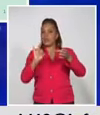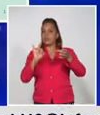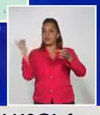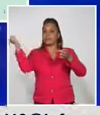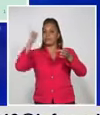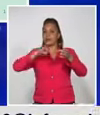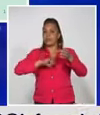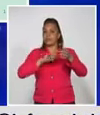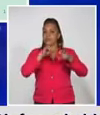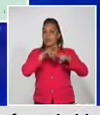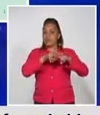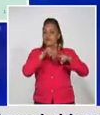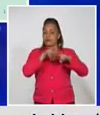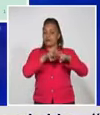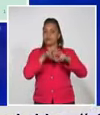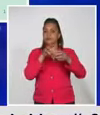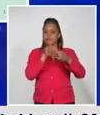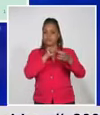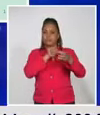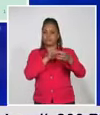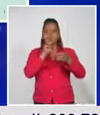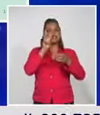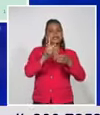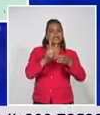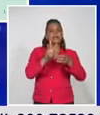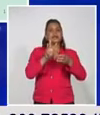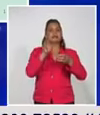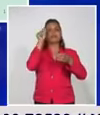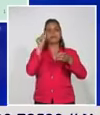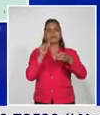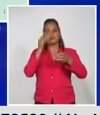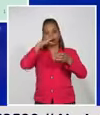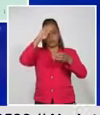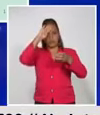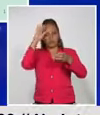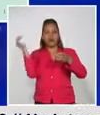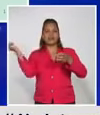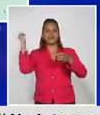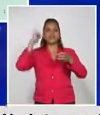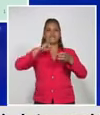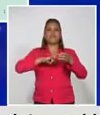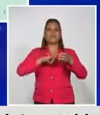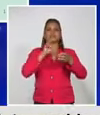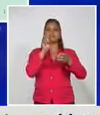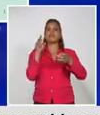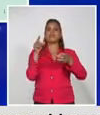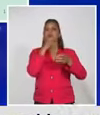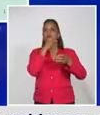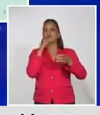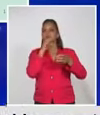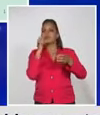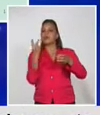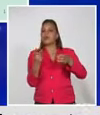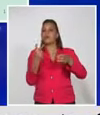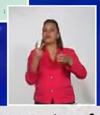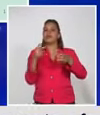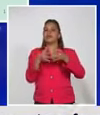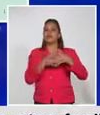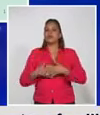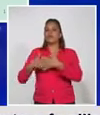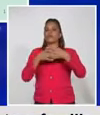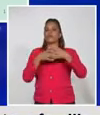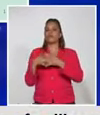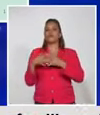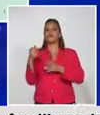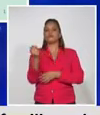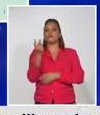Habana, 3 son viajeros cubanos, procedentes de Rusia 2 y de Estados Unidos 2, y 4